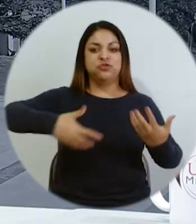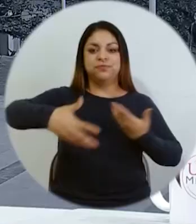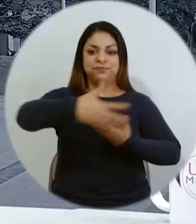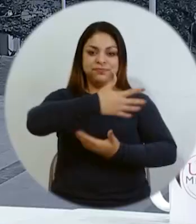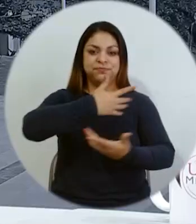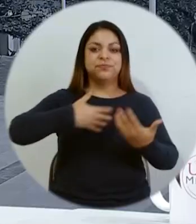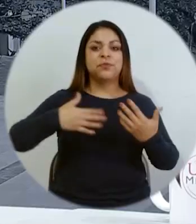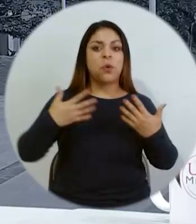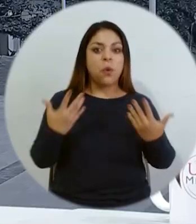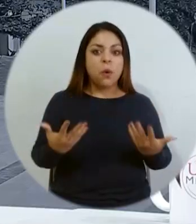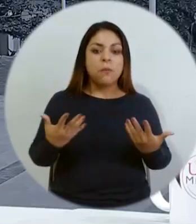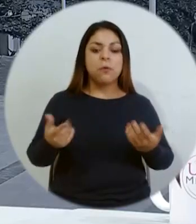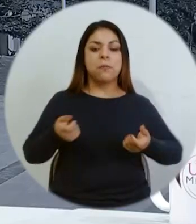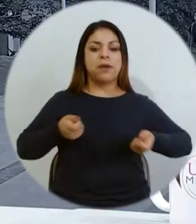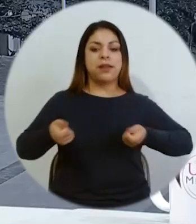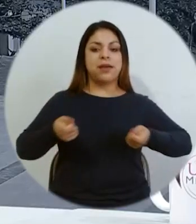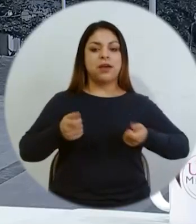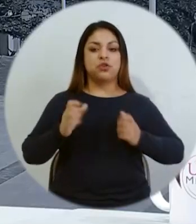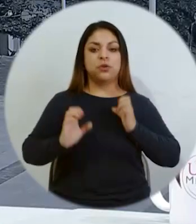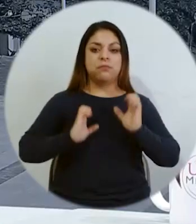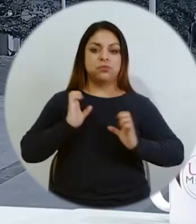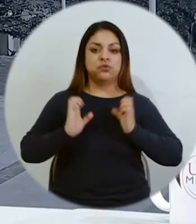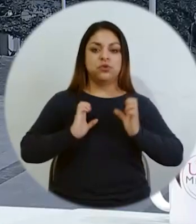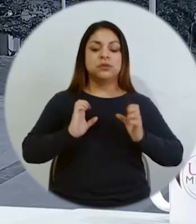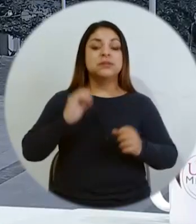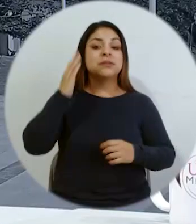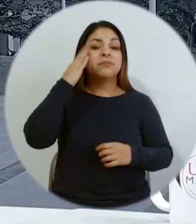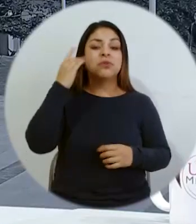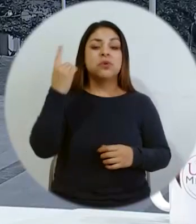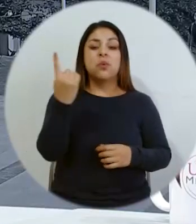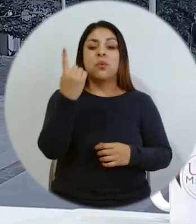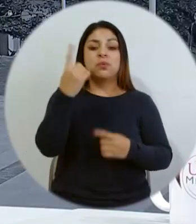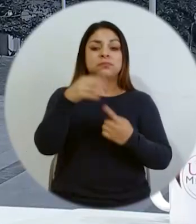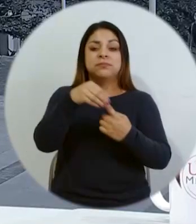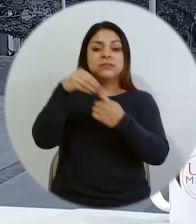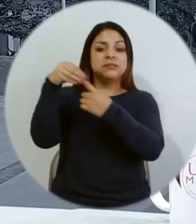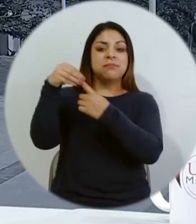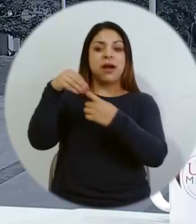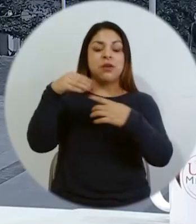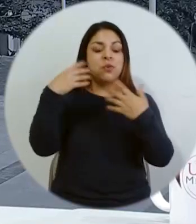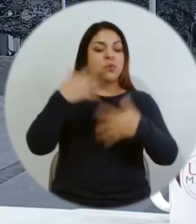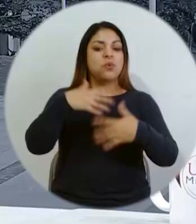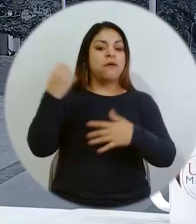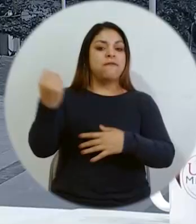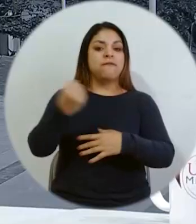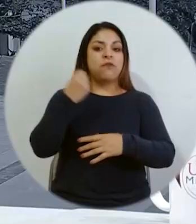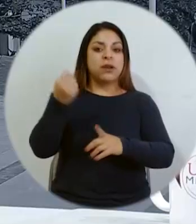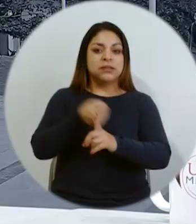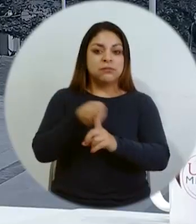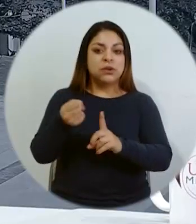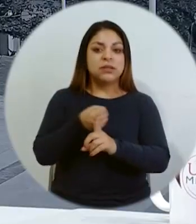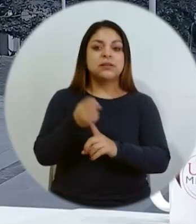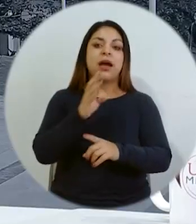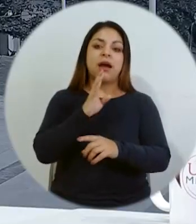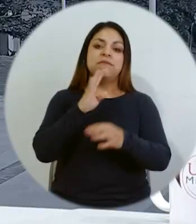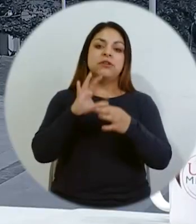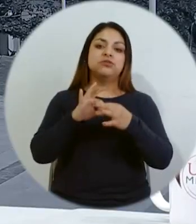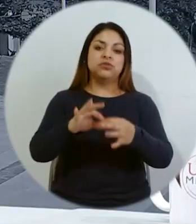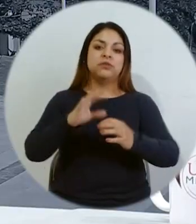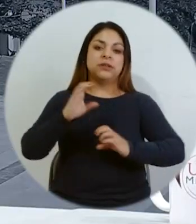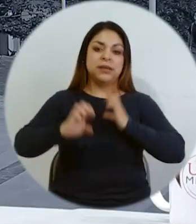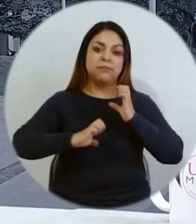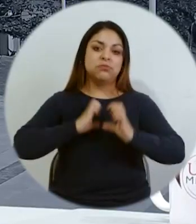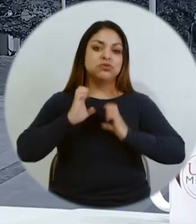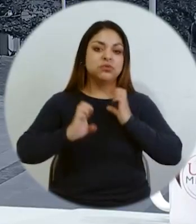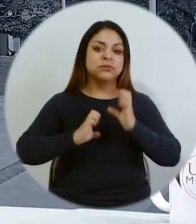relacionarnos manejando nuestras emociones, porque uno de los principales disparadores de la violencia tiene que ver fundamentalmente con las